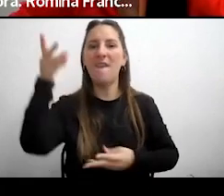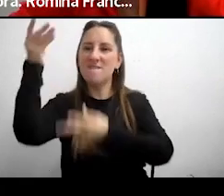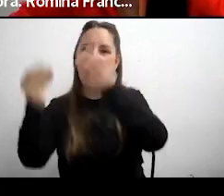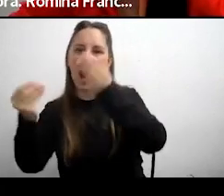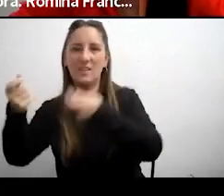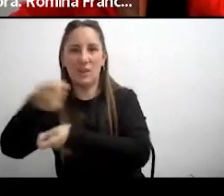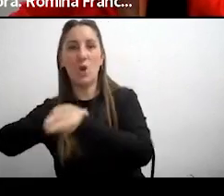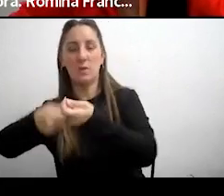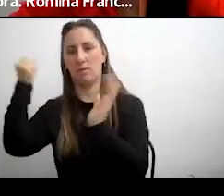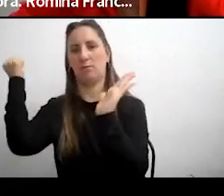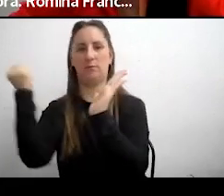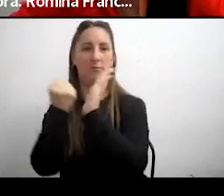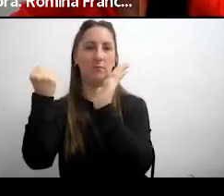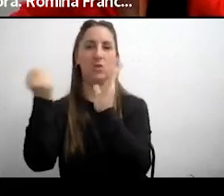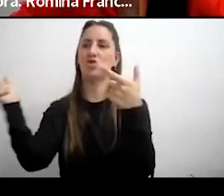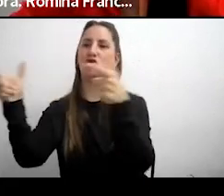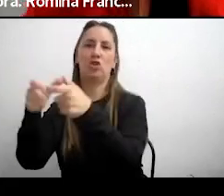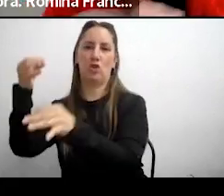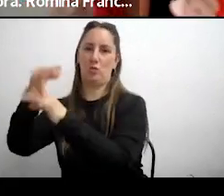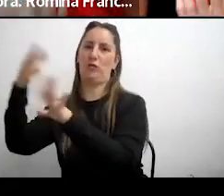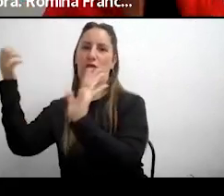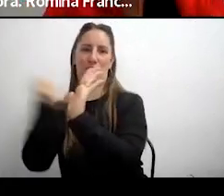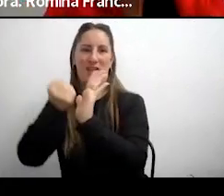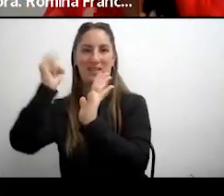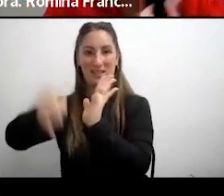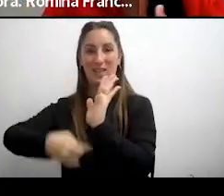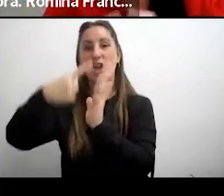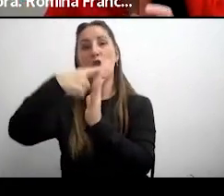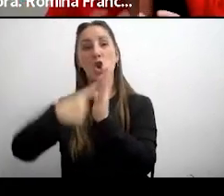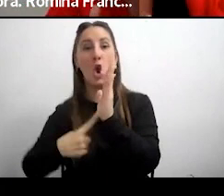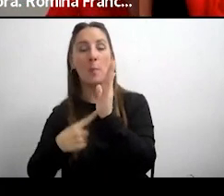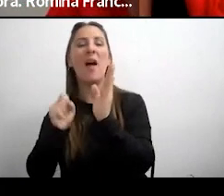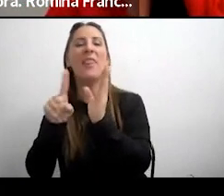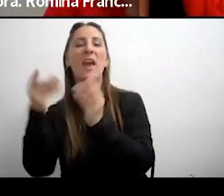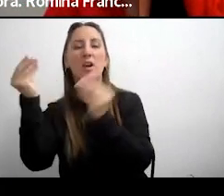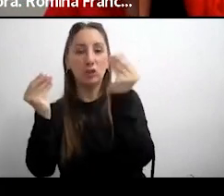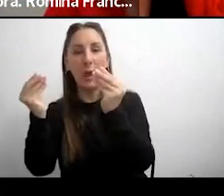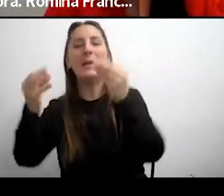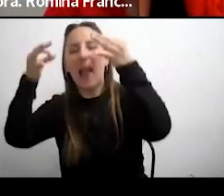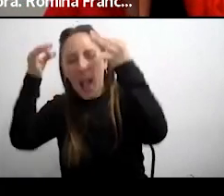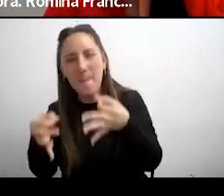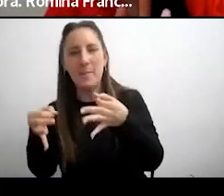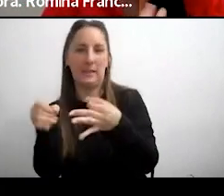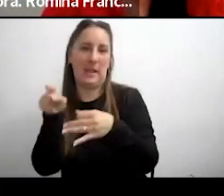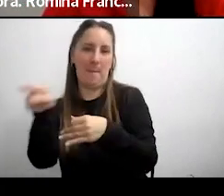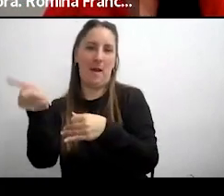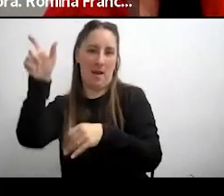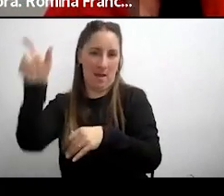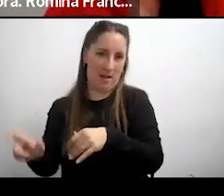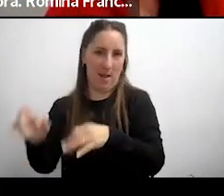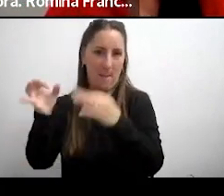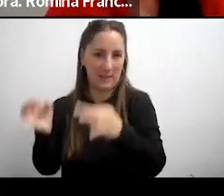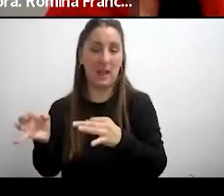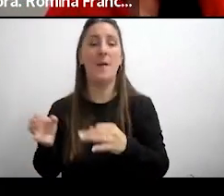está certificado ante un consejo profesional y donde las normas contables son específicas para ese tipo de sujetos. En el caso de